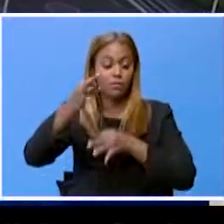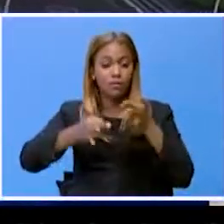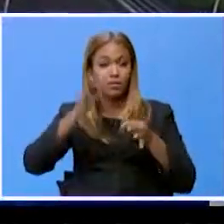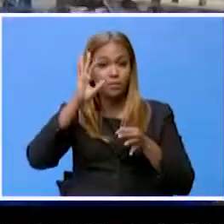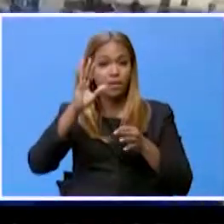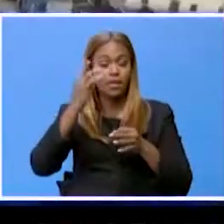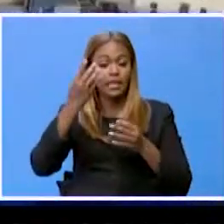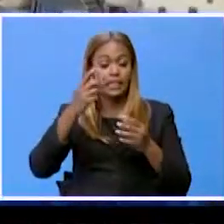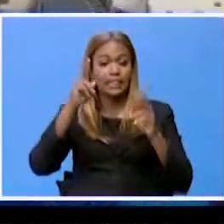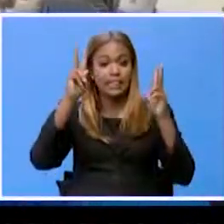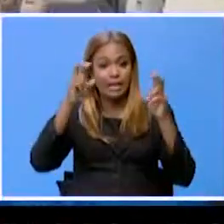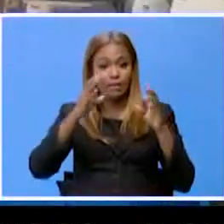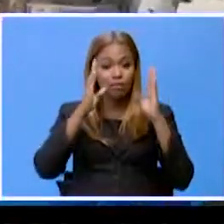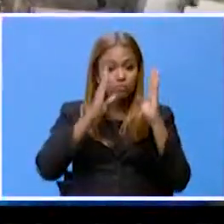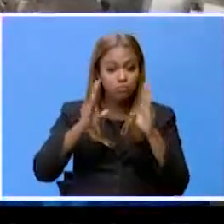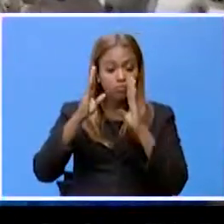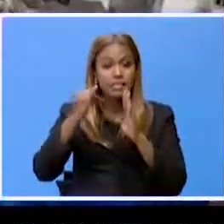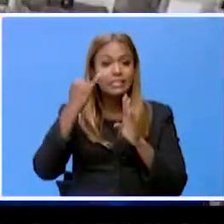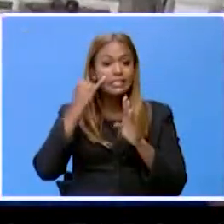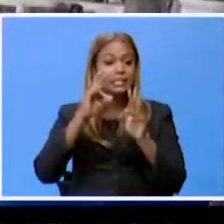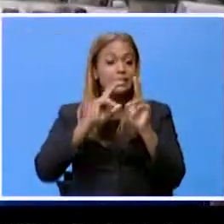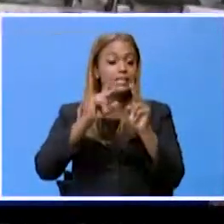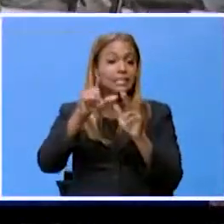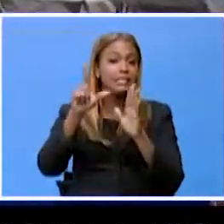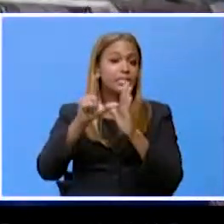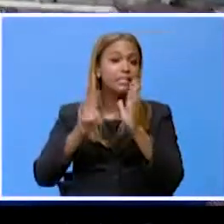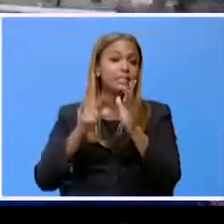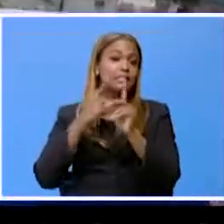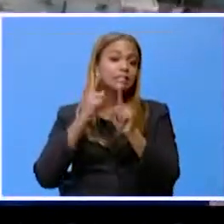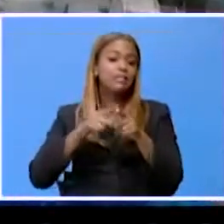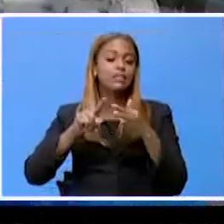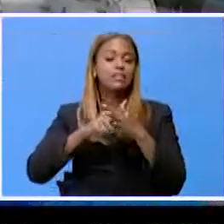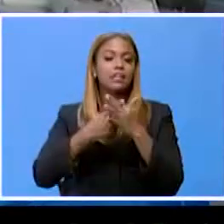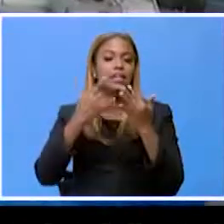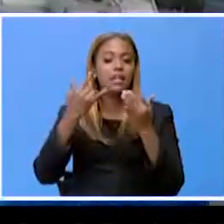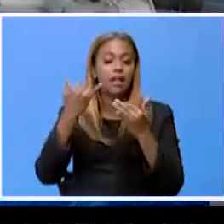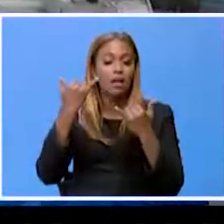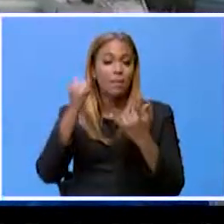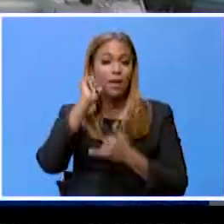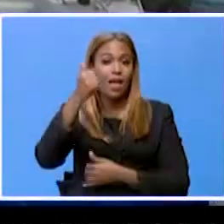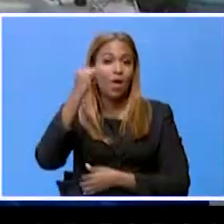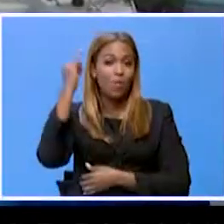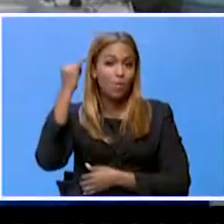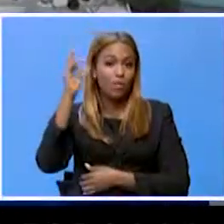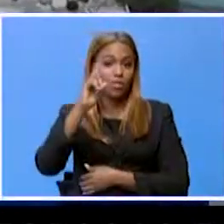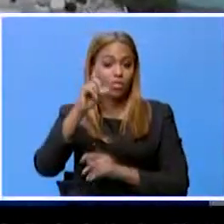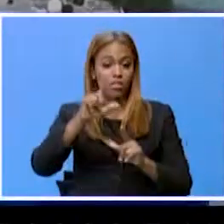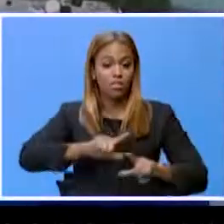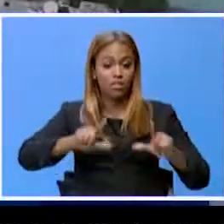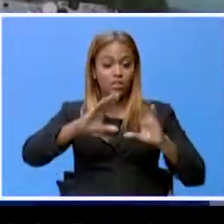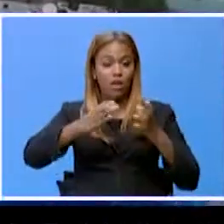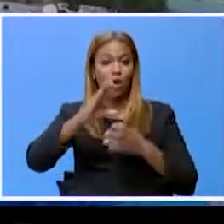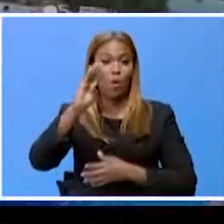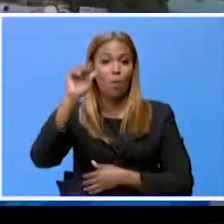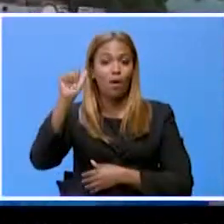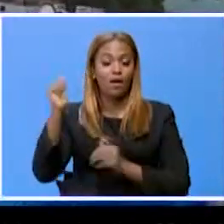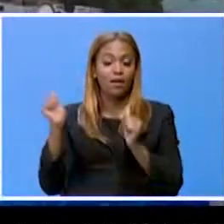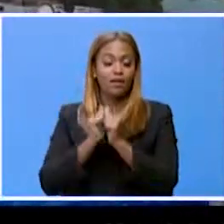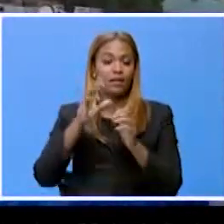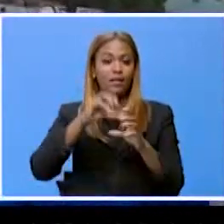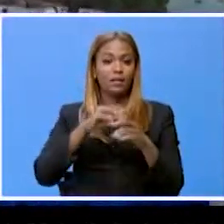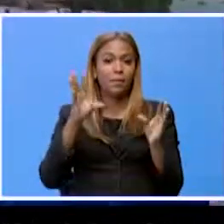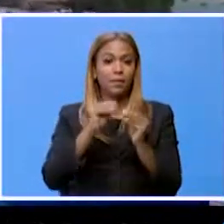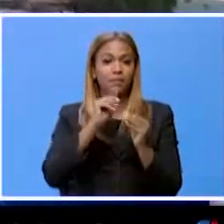habrá una fase de seguimiento al cumplimiento del decreto, la cual inicia desde este jueves, donde las unidades del COBA, conformadas por